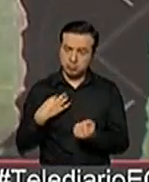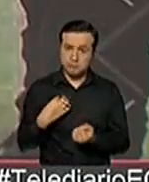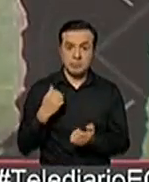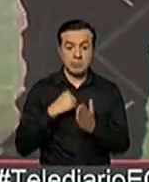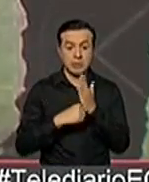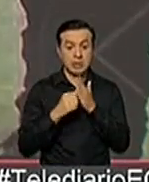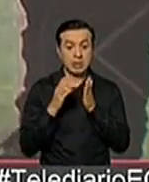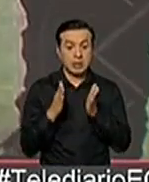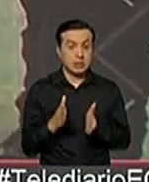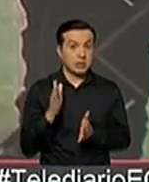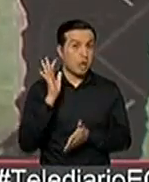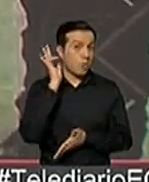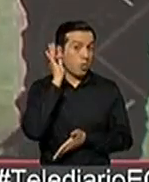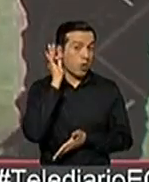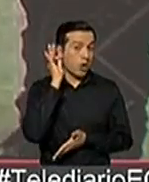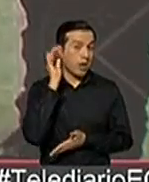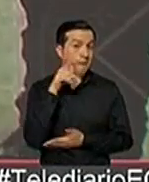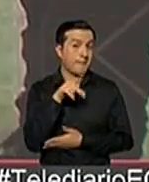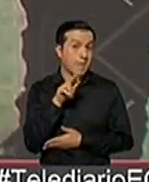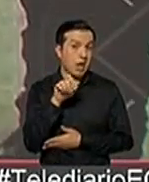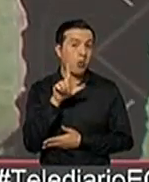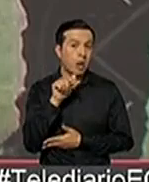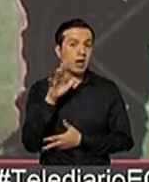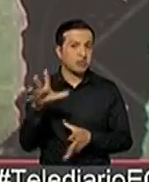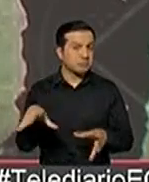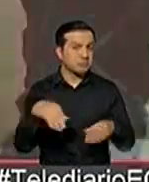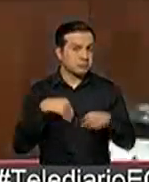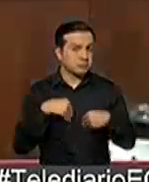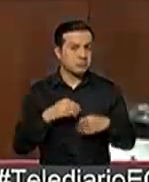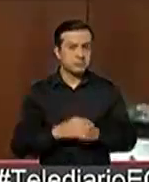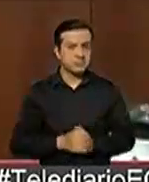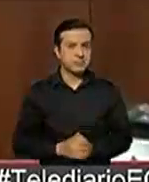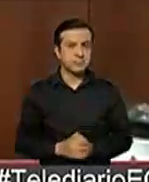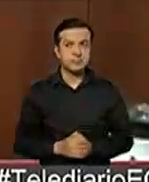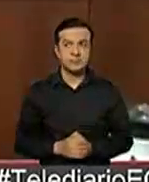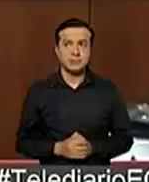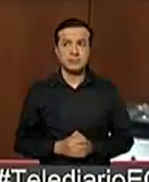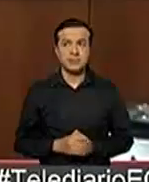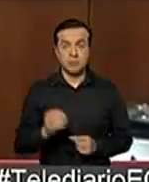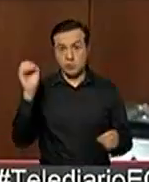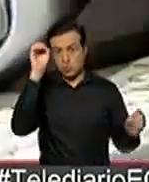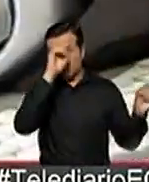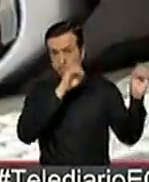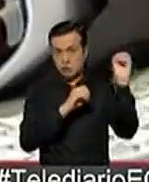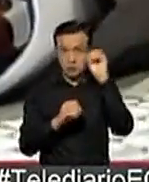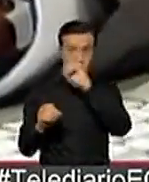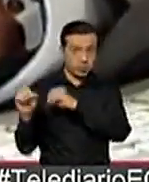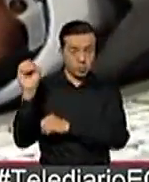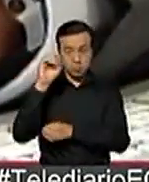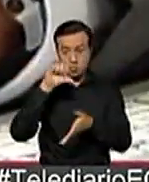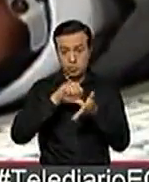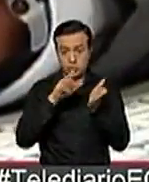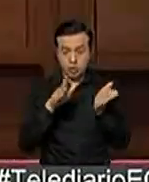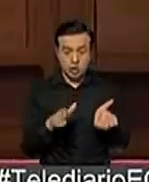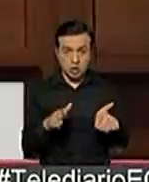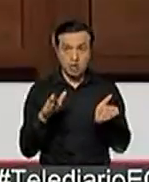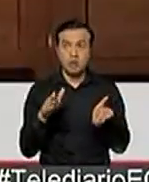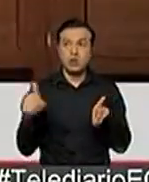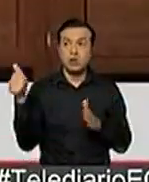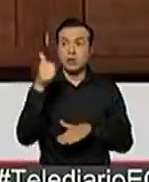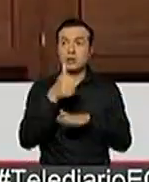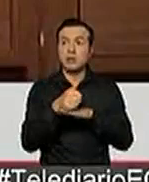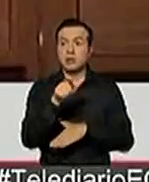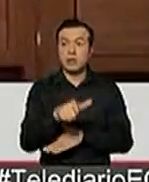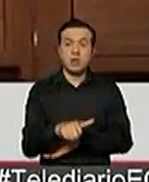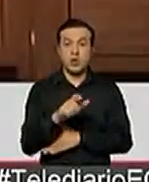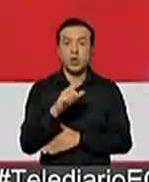ministra de Gobierno, María Paula Romo, aceptó la oferta. El Observatorio Ciudadano de Crisis Judicial, presidido por el